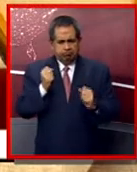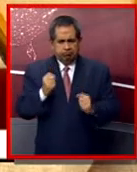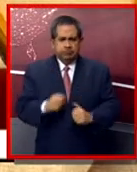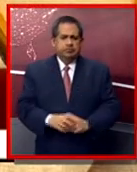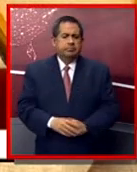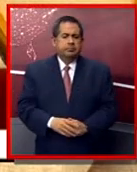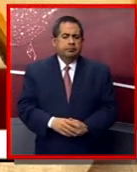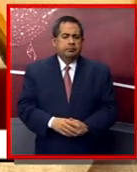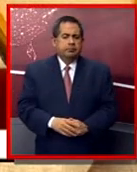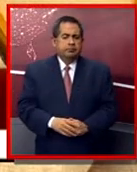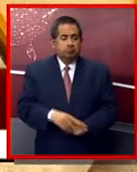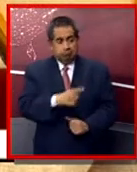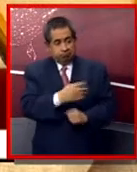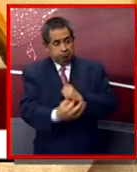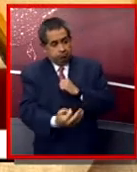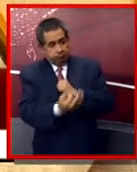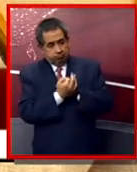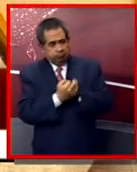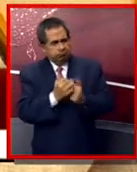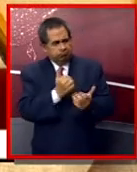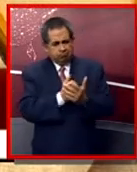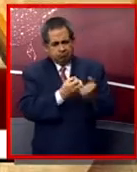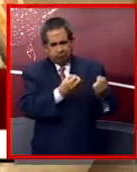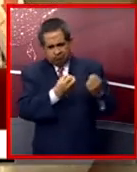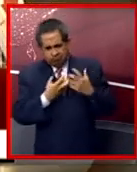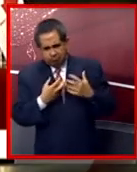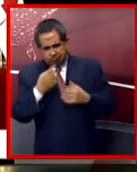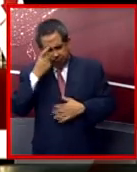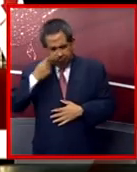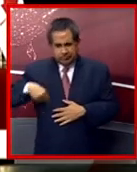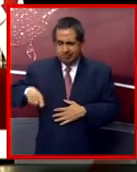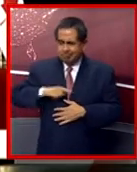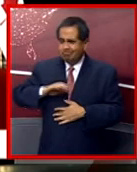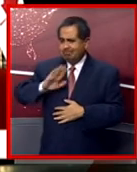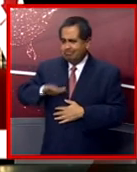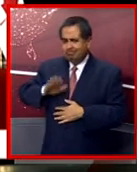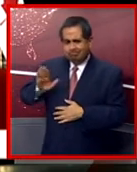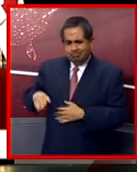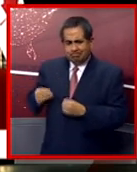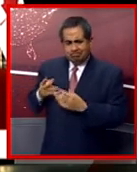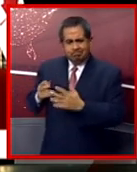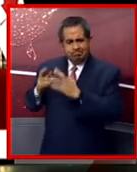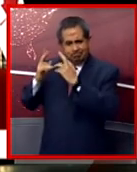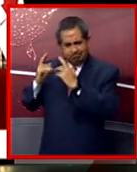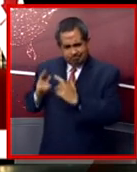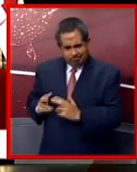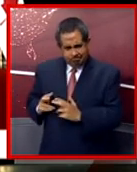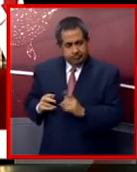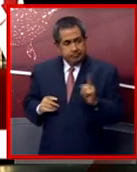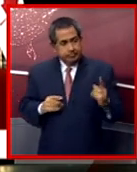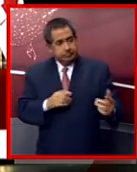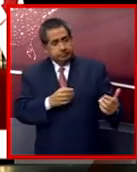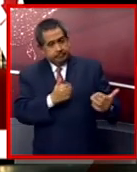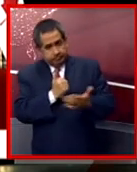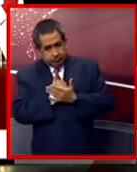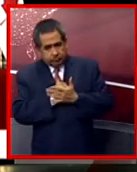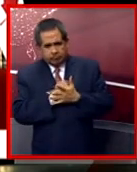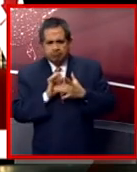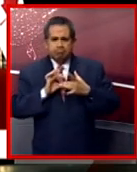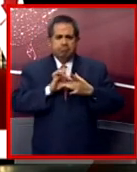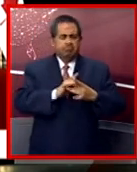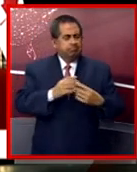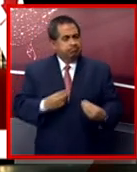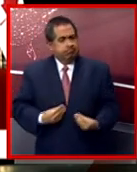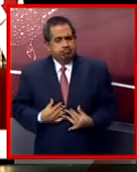Su solidaridad y mensajes de aliento ante las pérdidas de vidas humanas y materiales fortalecen nuestro espíritu y